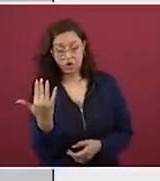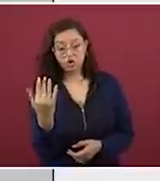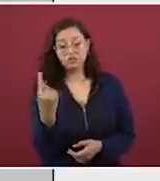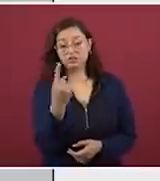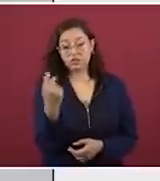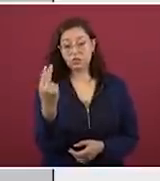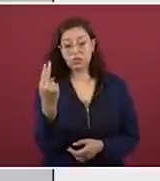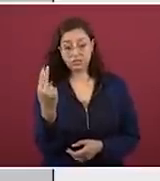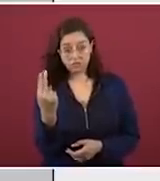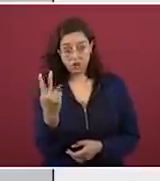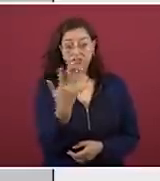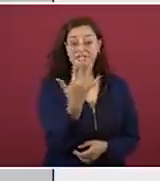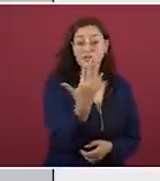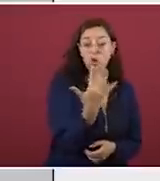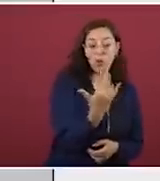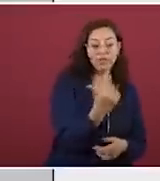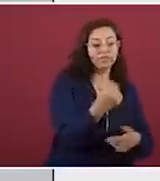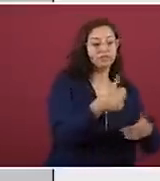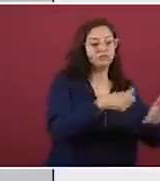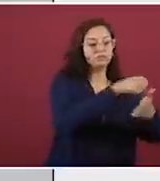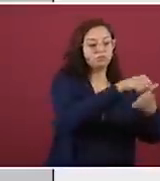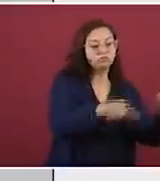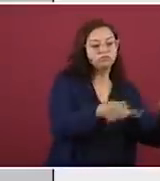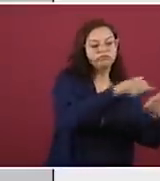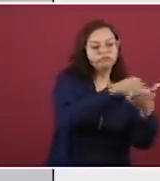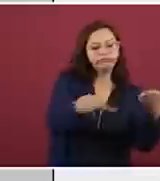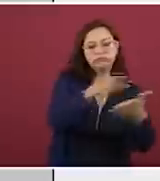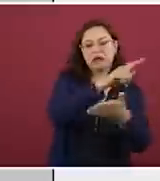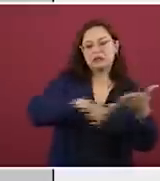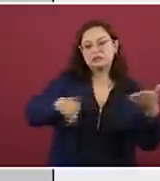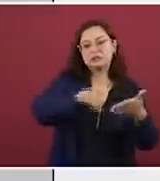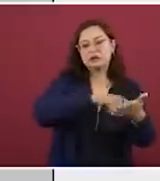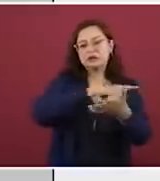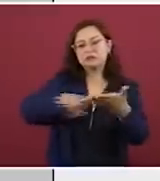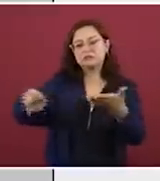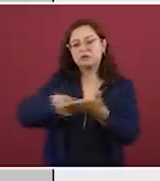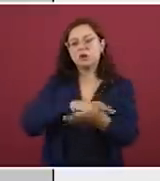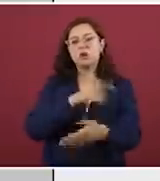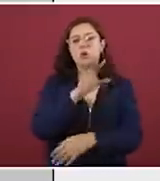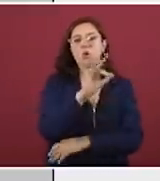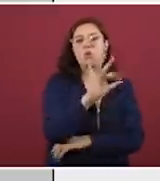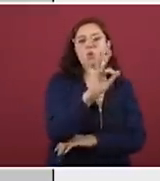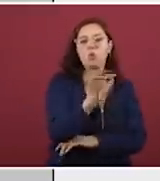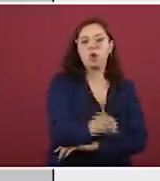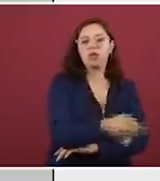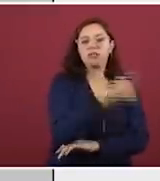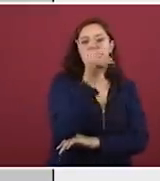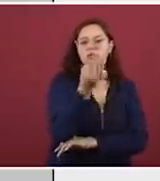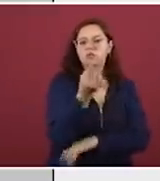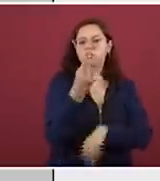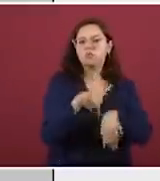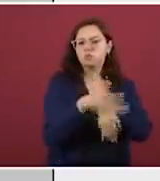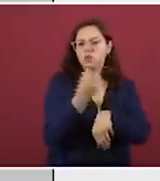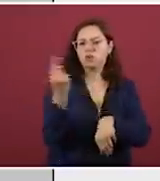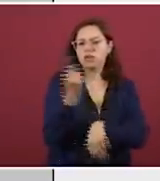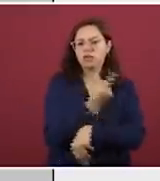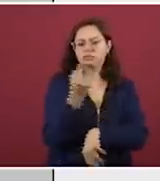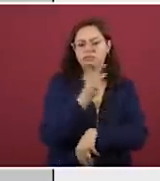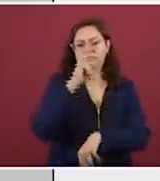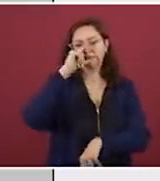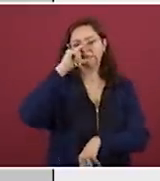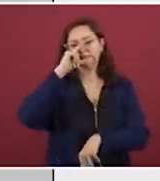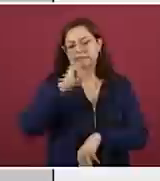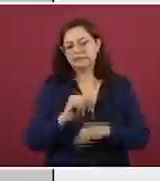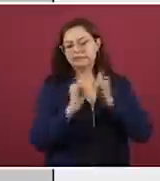gasolineras, pero de esas 50, 41 fue porque no daban litros de litro.